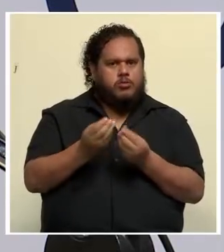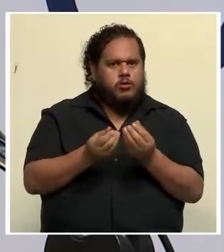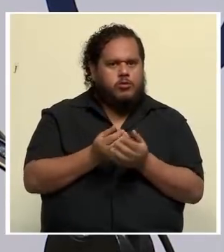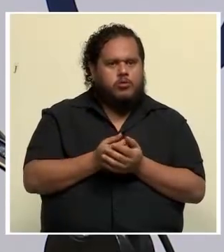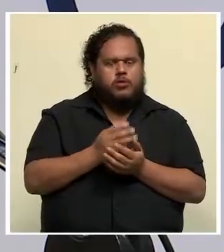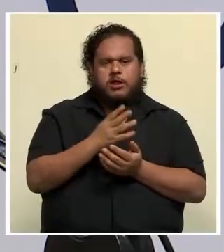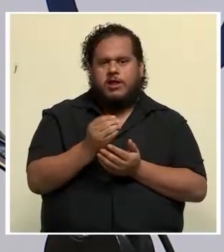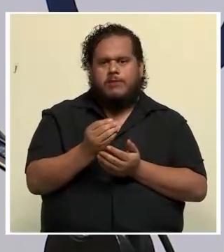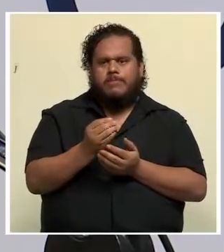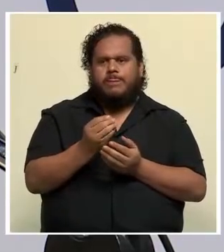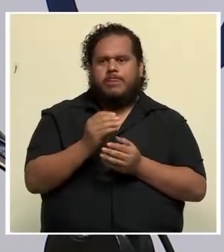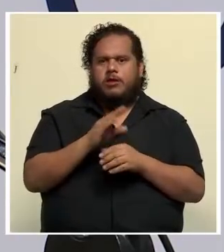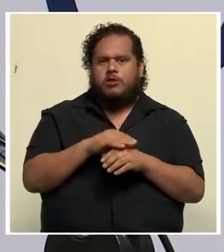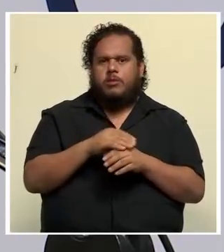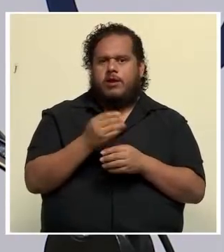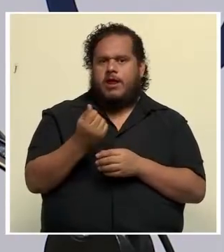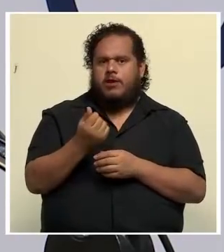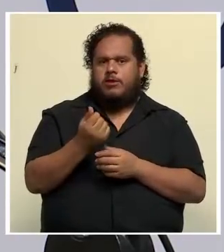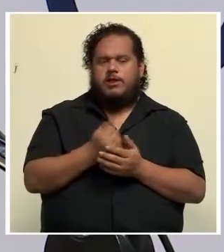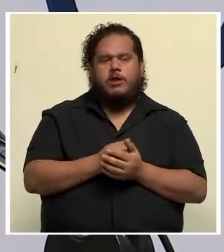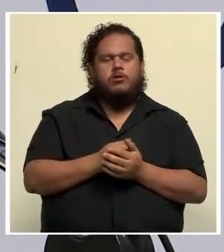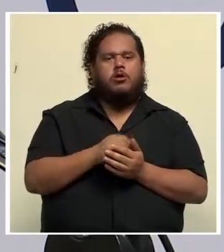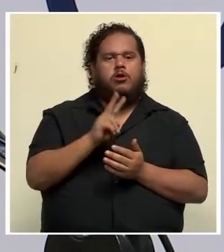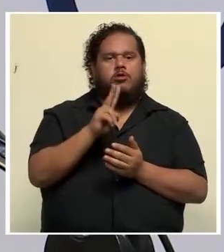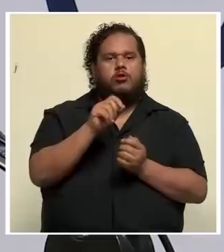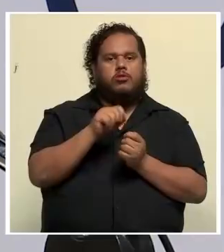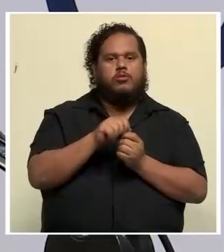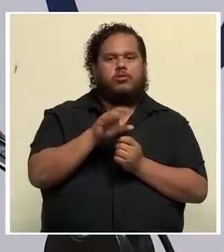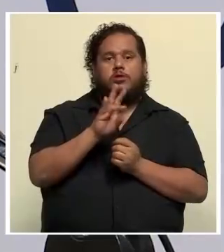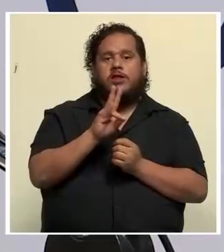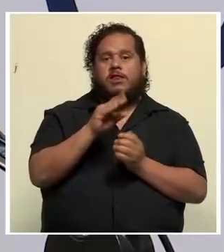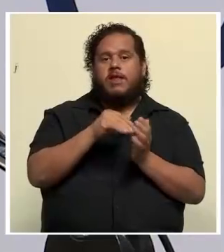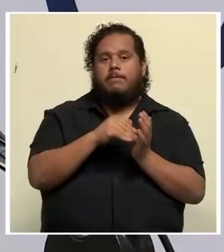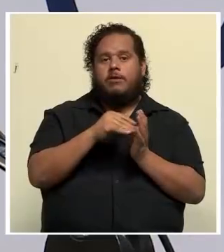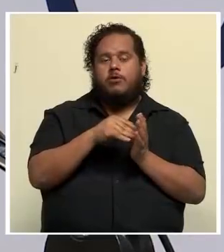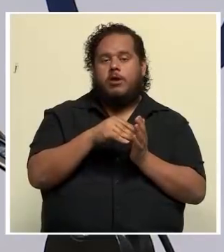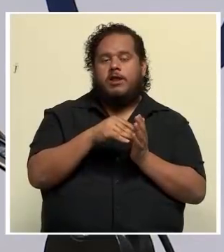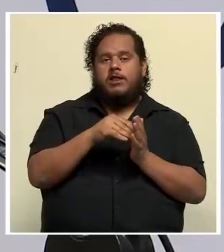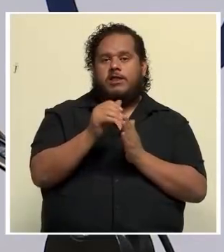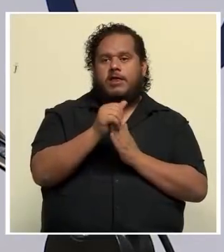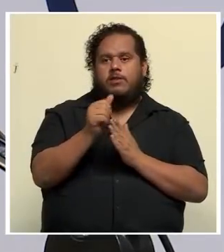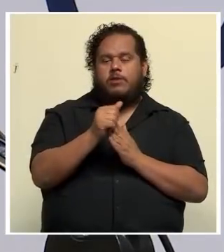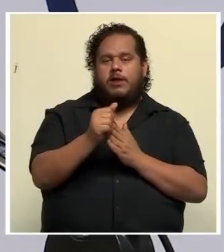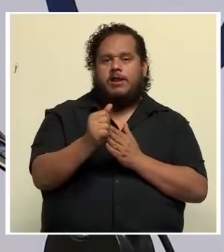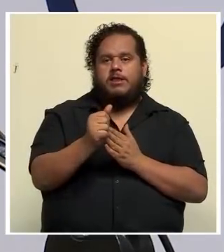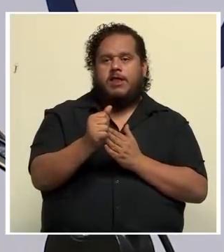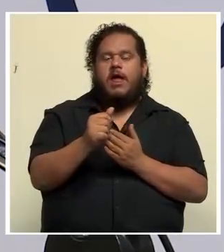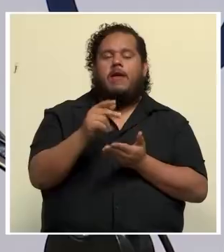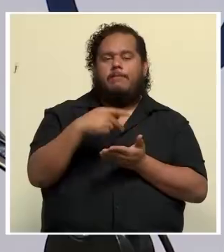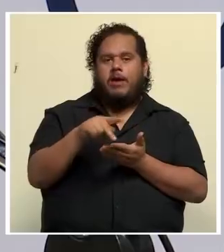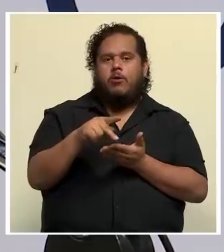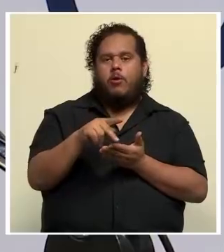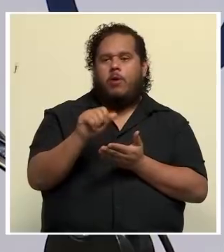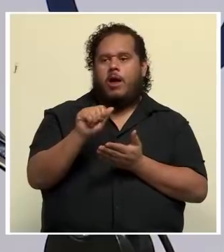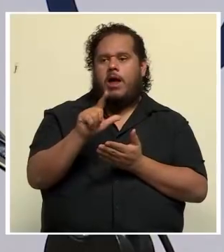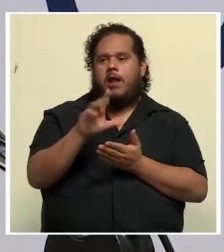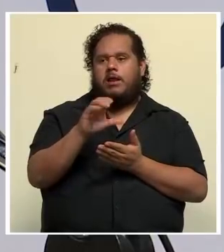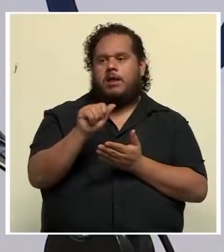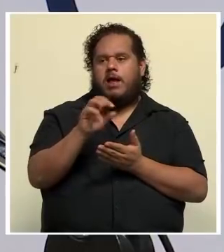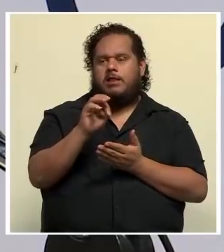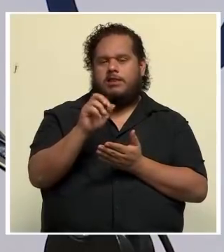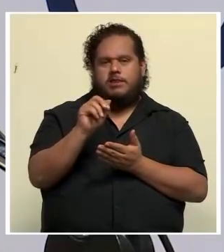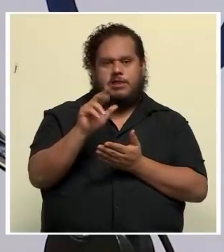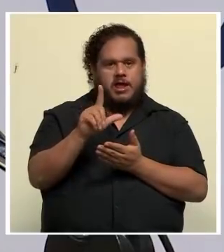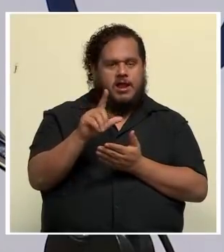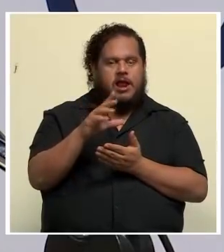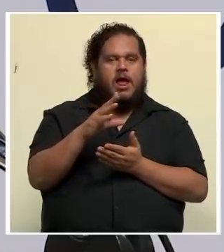y sobre los dineros. 2.7 millones de dólares en comisiones pagó Alcatel a don José María